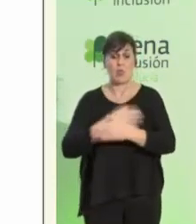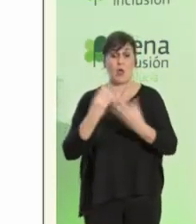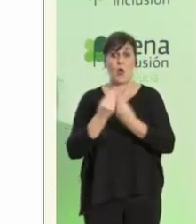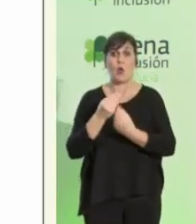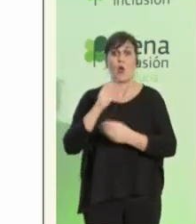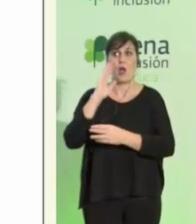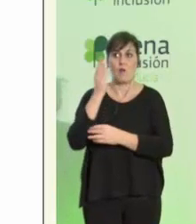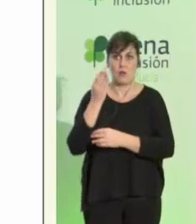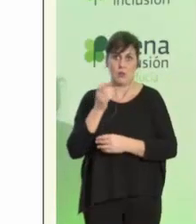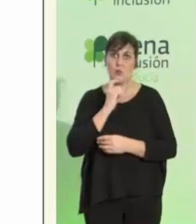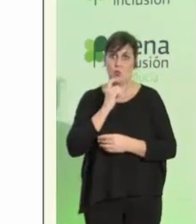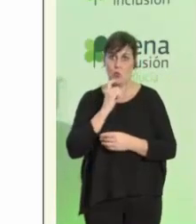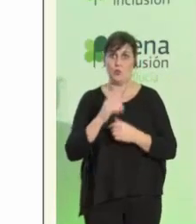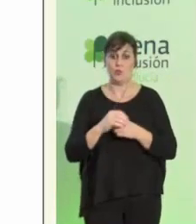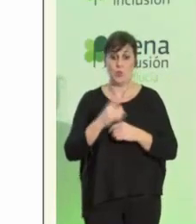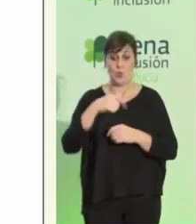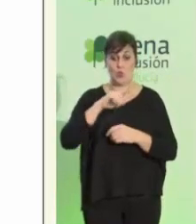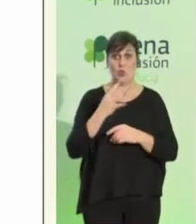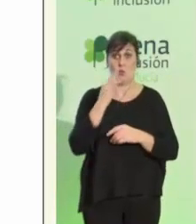un grupo